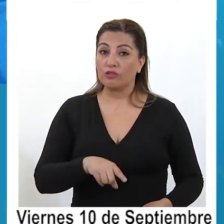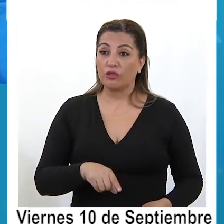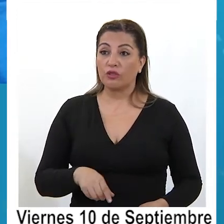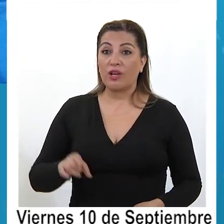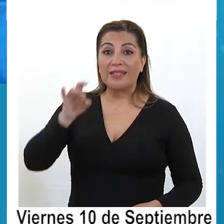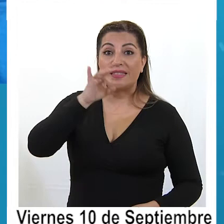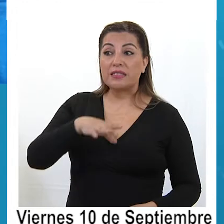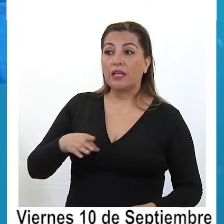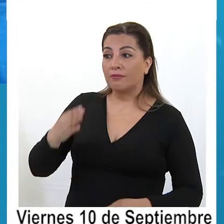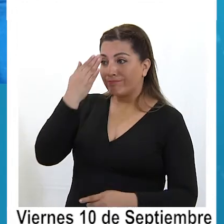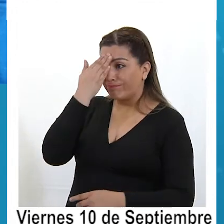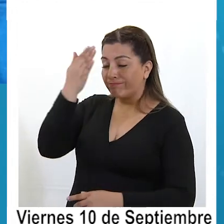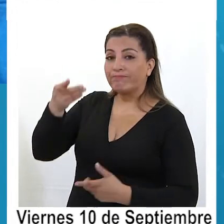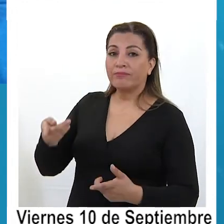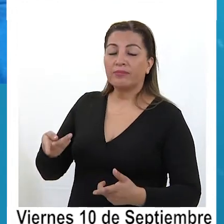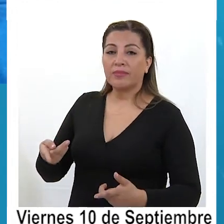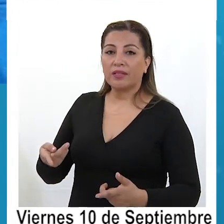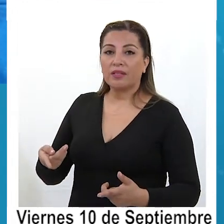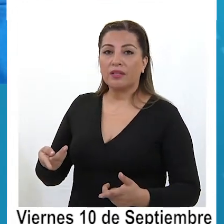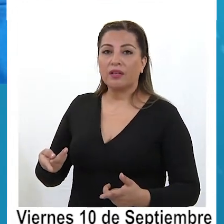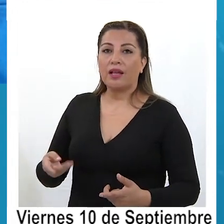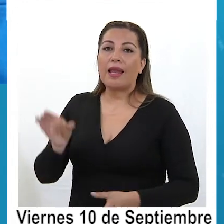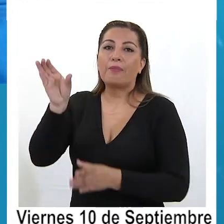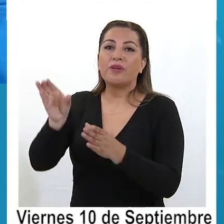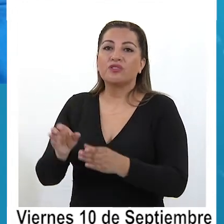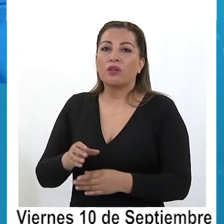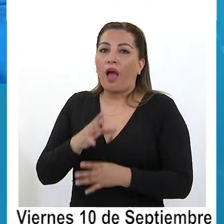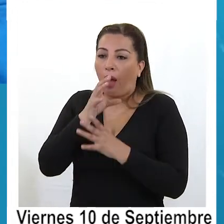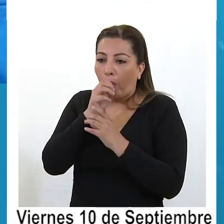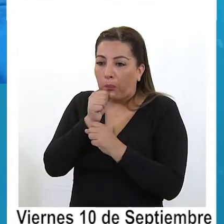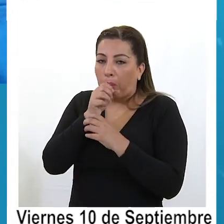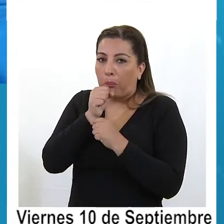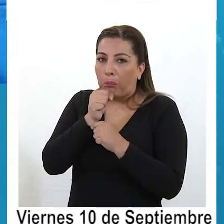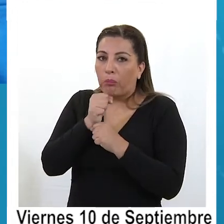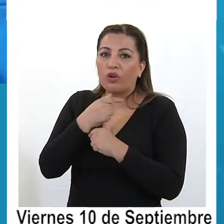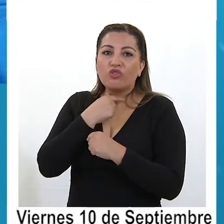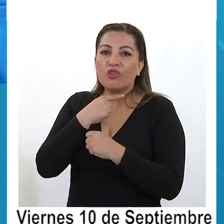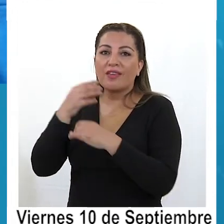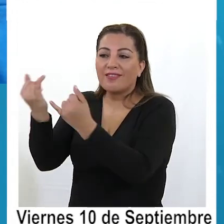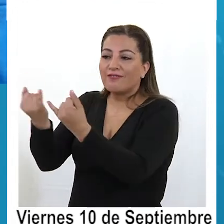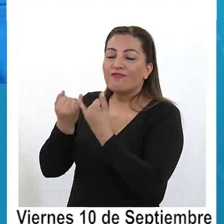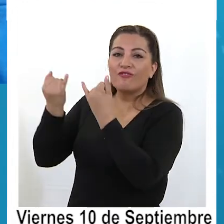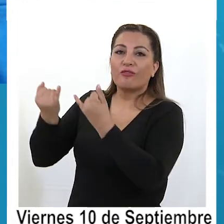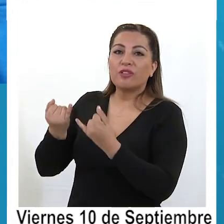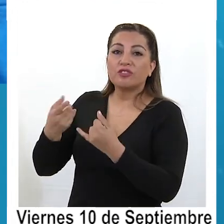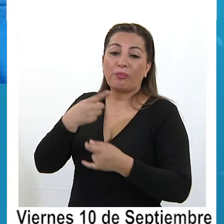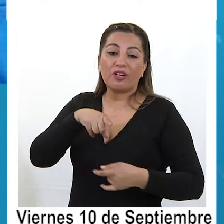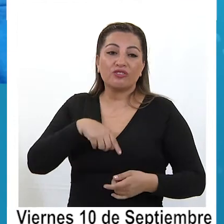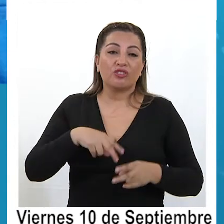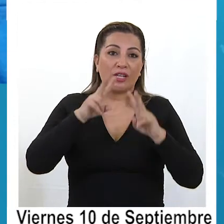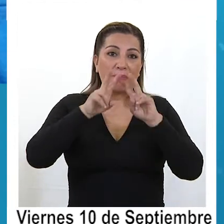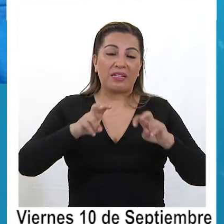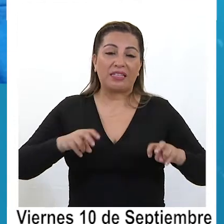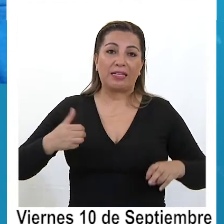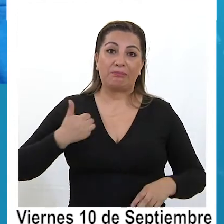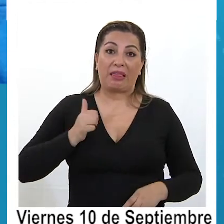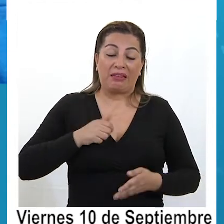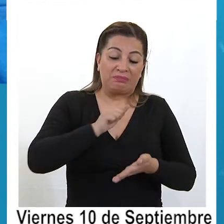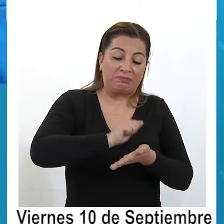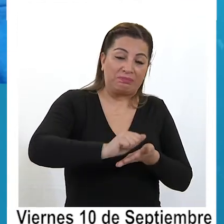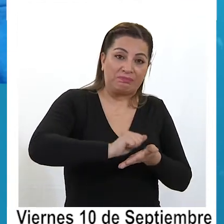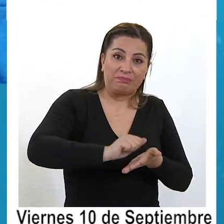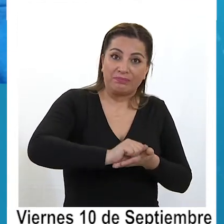abordar en Chile, lamentablemente carecemos de un relato objetivo que pudiera aportar antecedentes necesarios para iniciar investigaciones. Sin perjuicio de